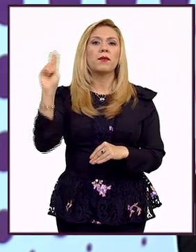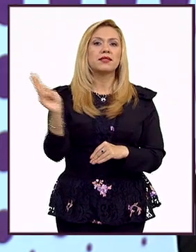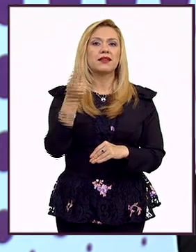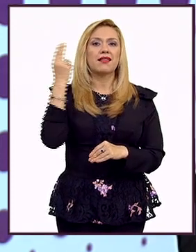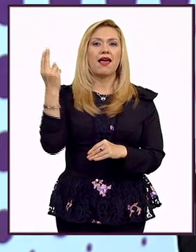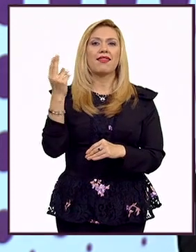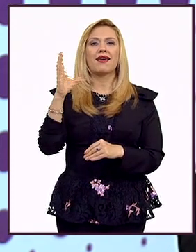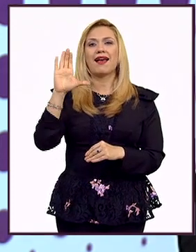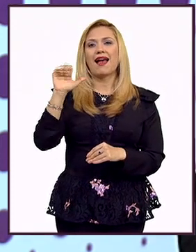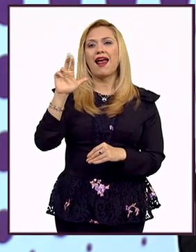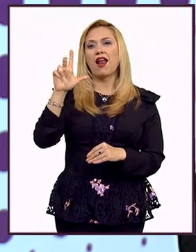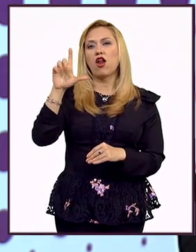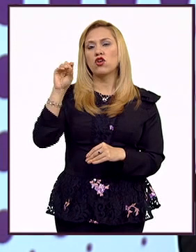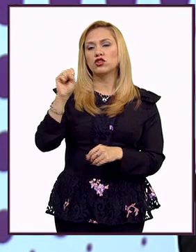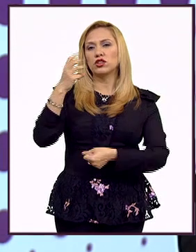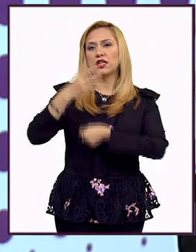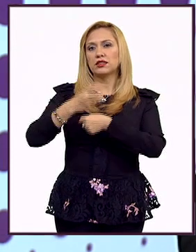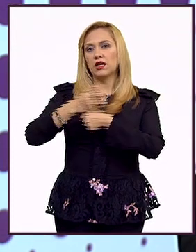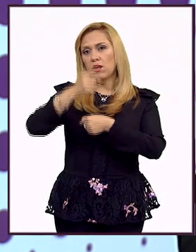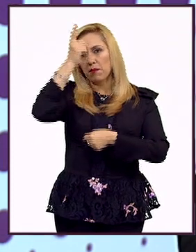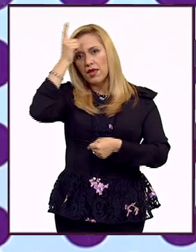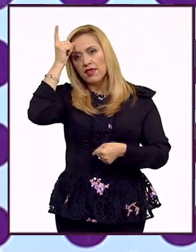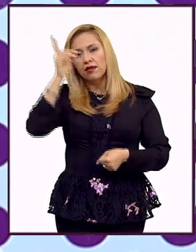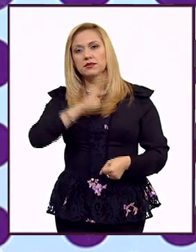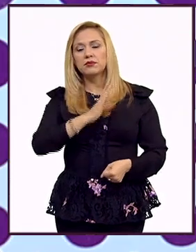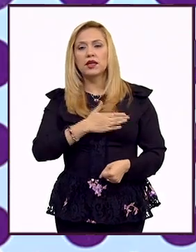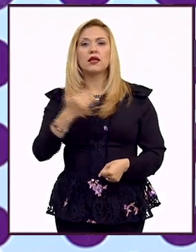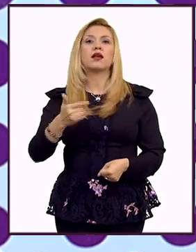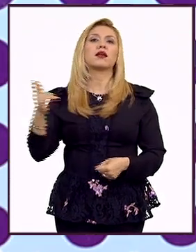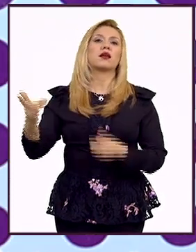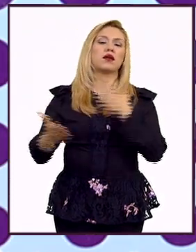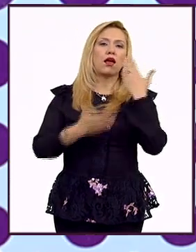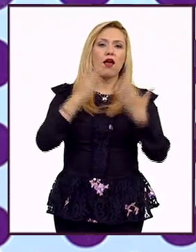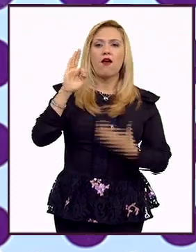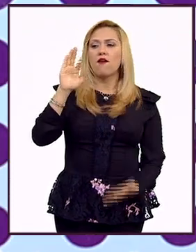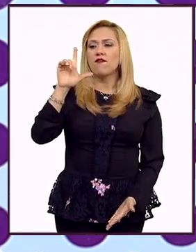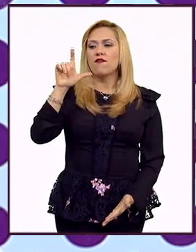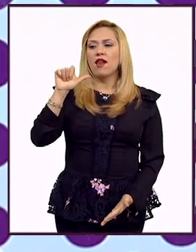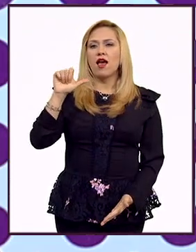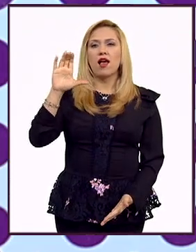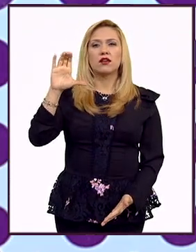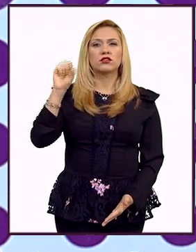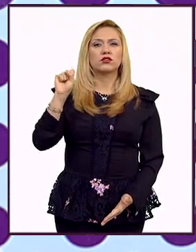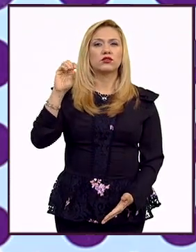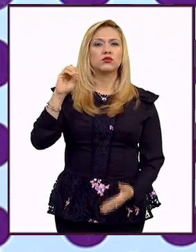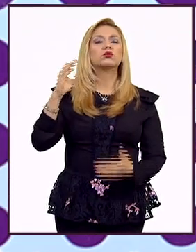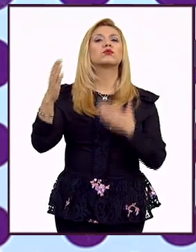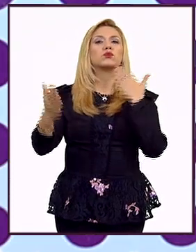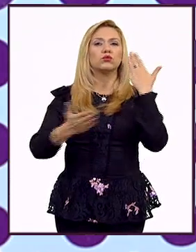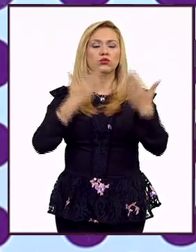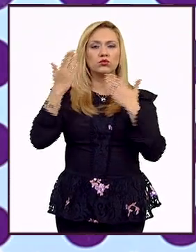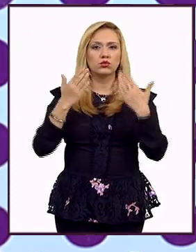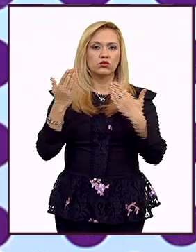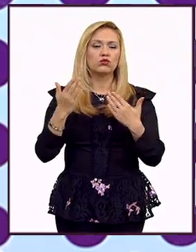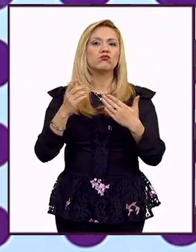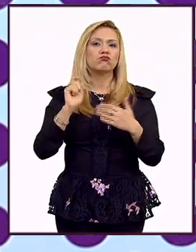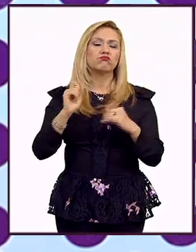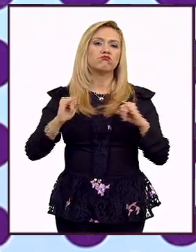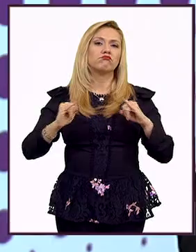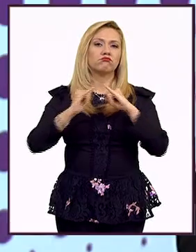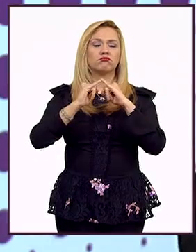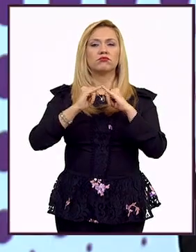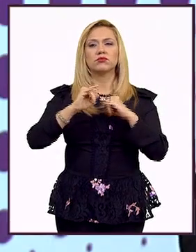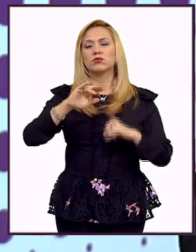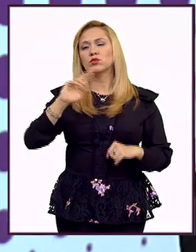en España, y es académica de la Facultad Latinoamericana de Ciencias Sociales, del Instituto de Investigaciones Jurídicas de la UNAM y de la UNAM. Bienvenida, Claudia.